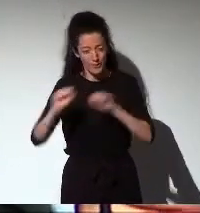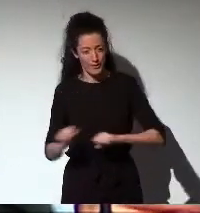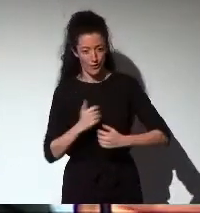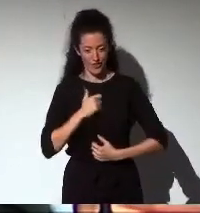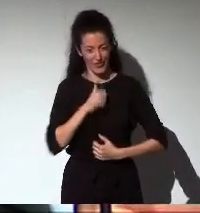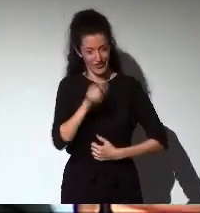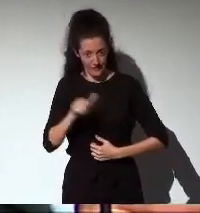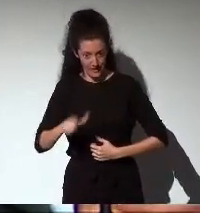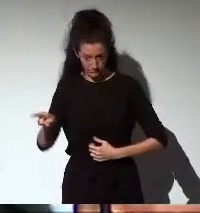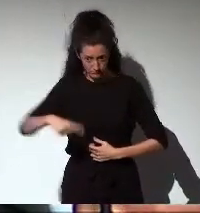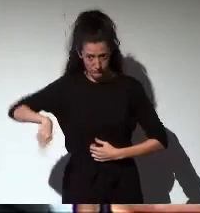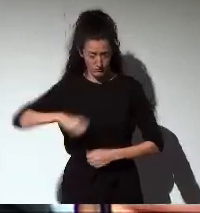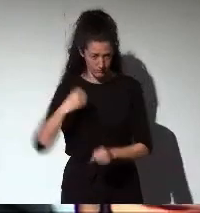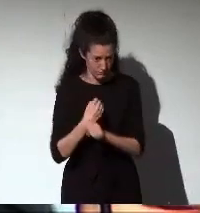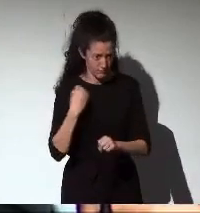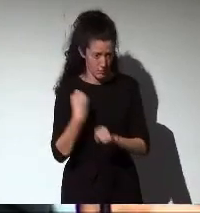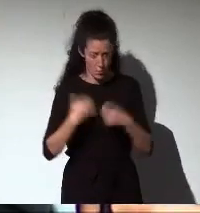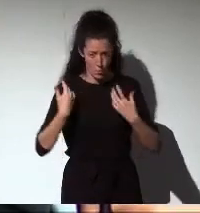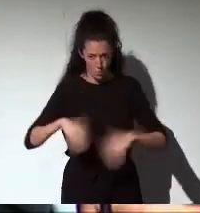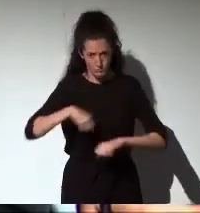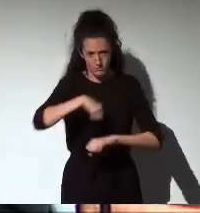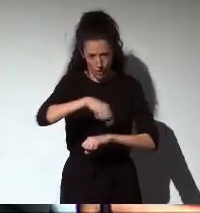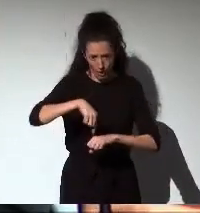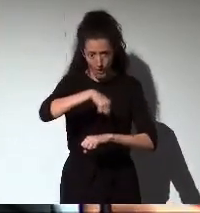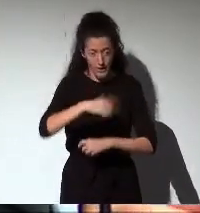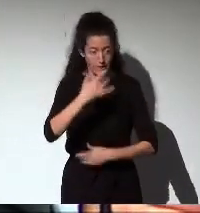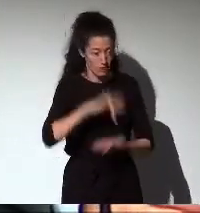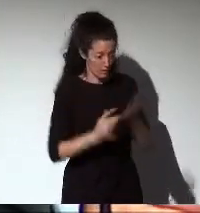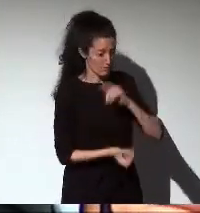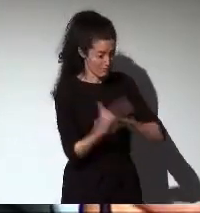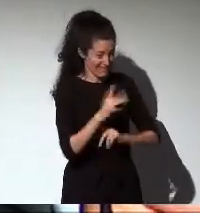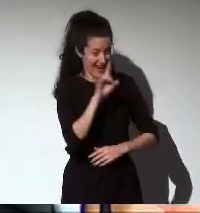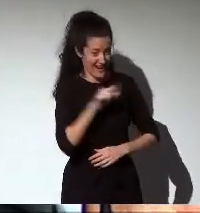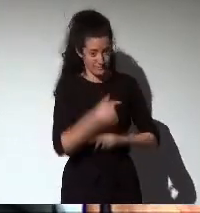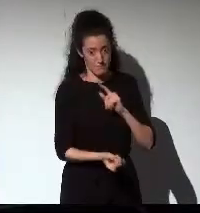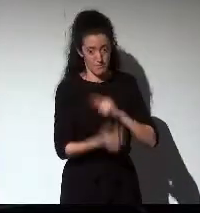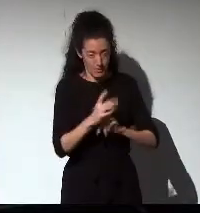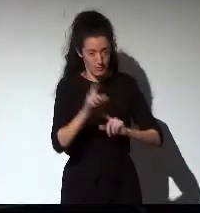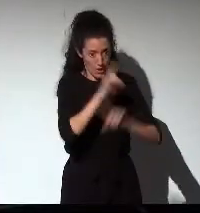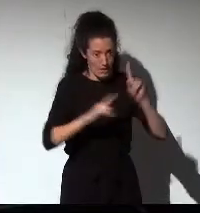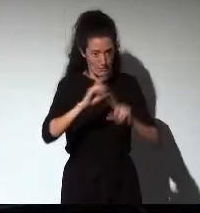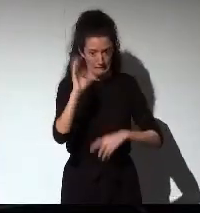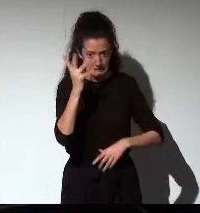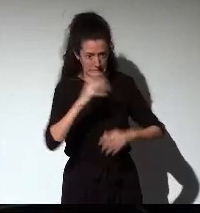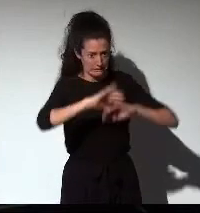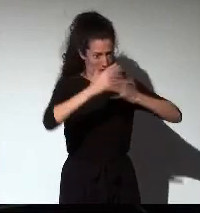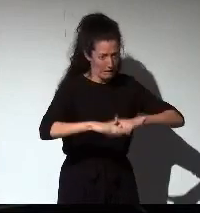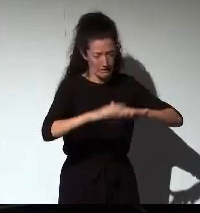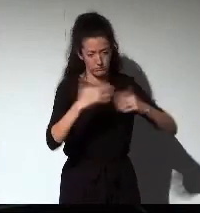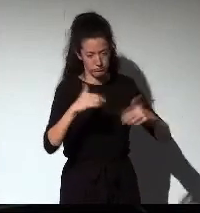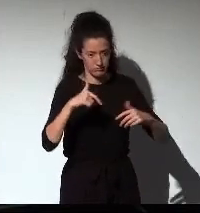reloj cada vez que tenemos algún tipo de problemas, que en Canarias, en estos 3 años, la verdad es que